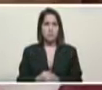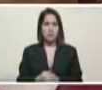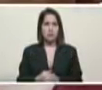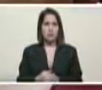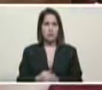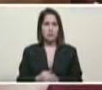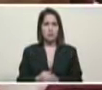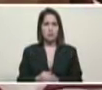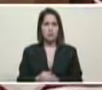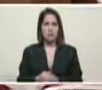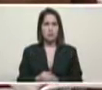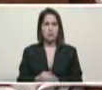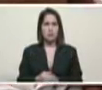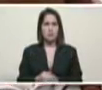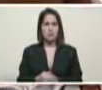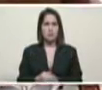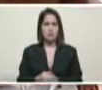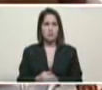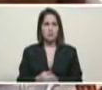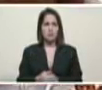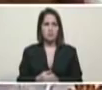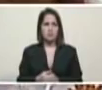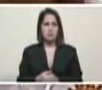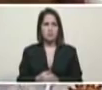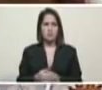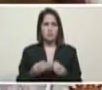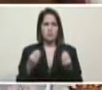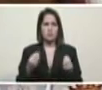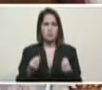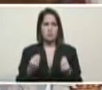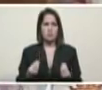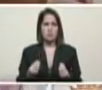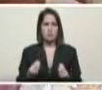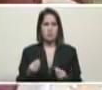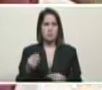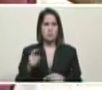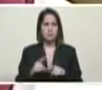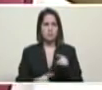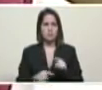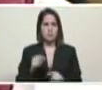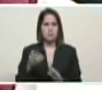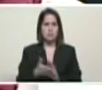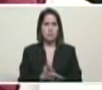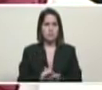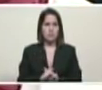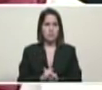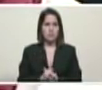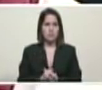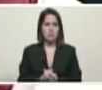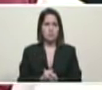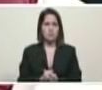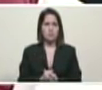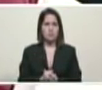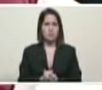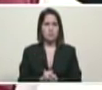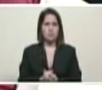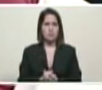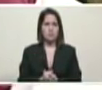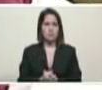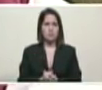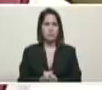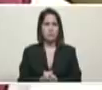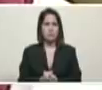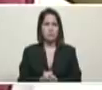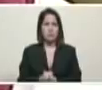La Fuerza Armada, estos golpes, lo que los fortalecen, mi comandante jefe. Aquí esto... esto es